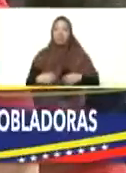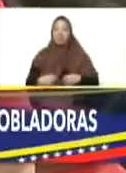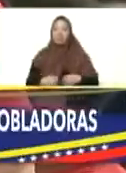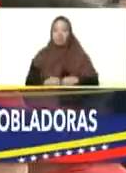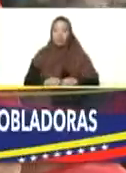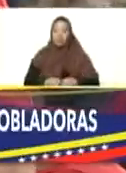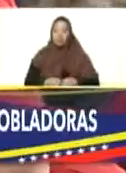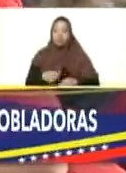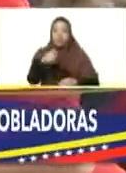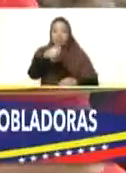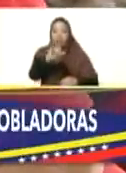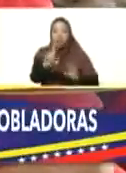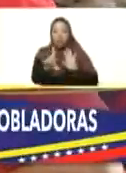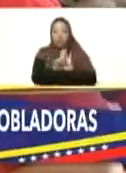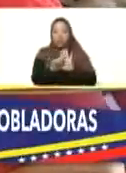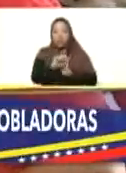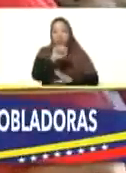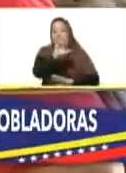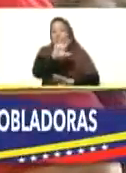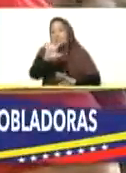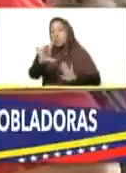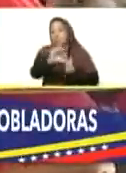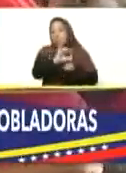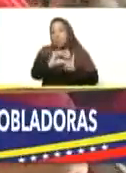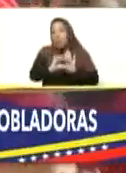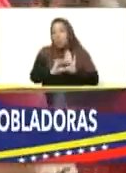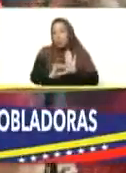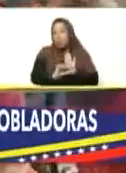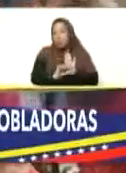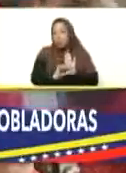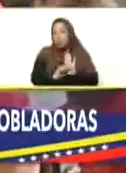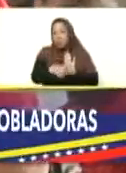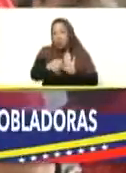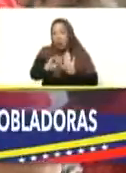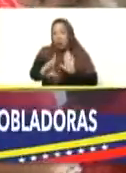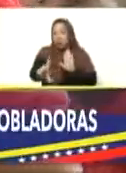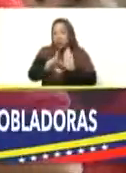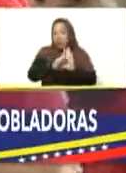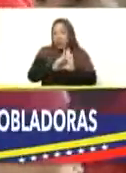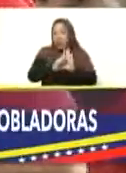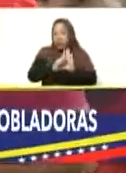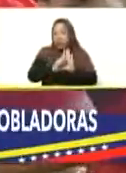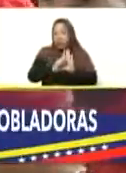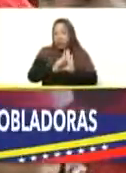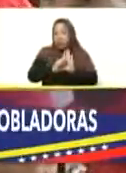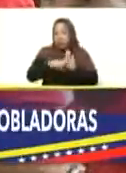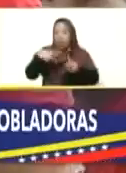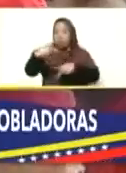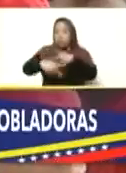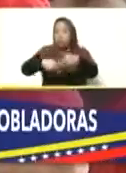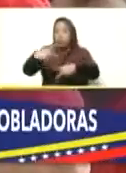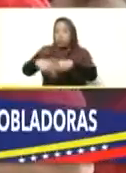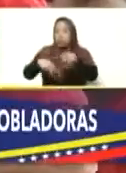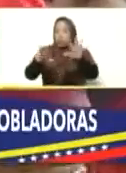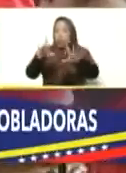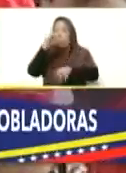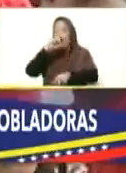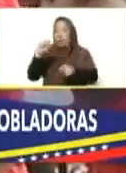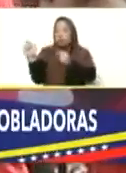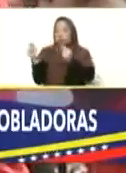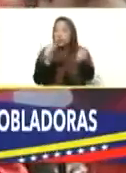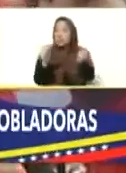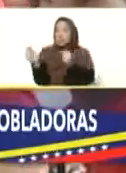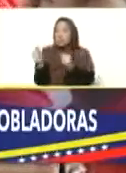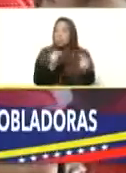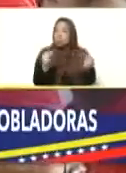esto no hay estos 55 artículos de esta ley cada uno de nosotros nos dimos un proceso de más de 8 años de discusión que no